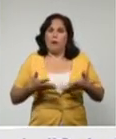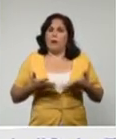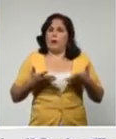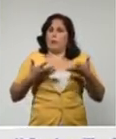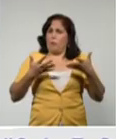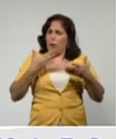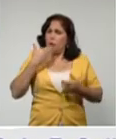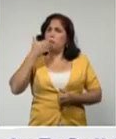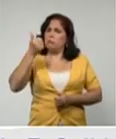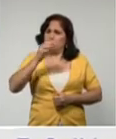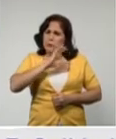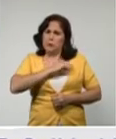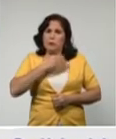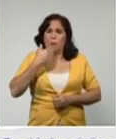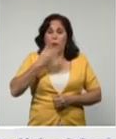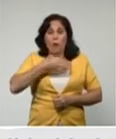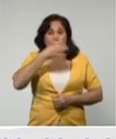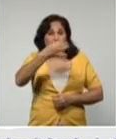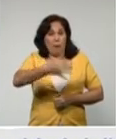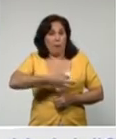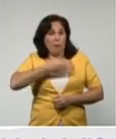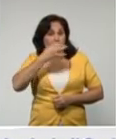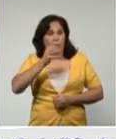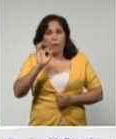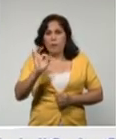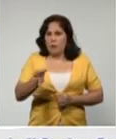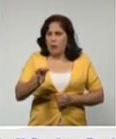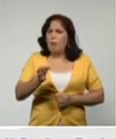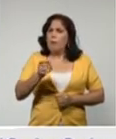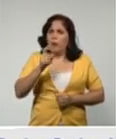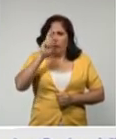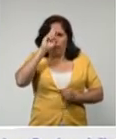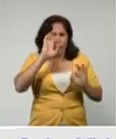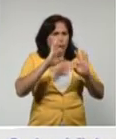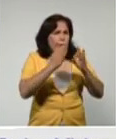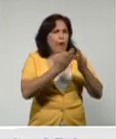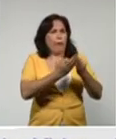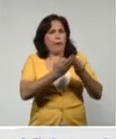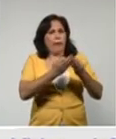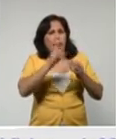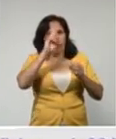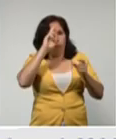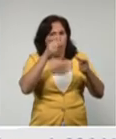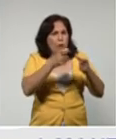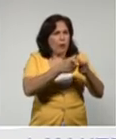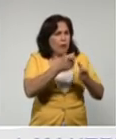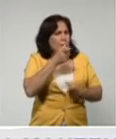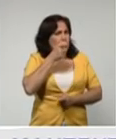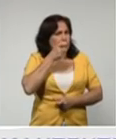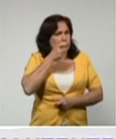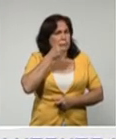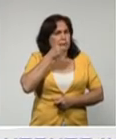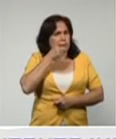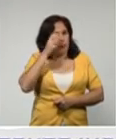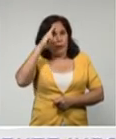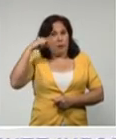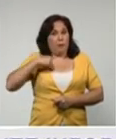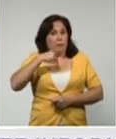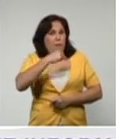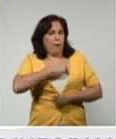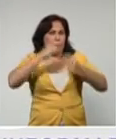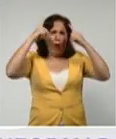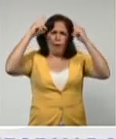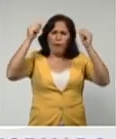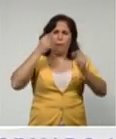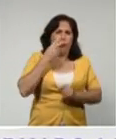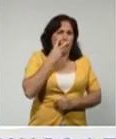enfermedad y, como siempre decimos, con un seguimiento por su médico de familia y con un seguimiento a